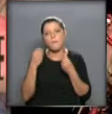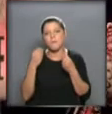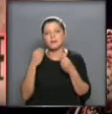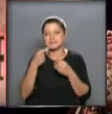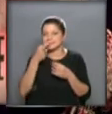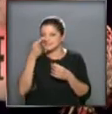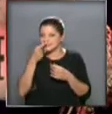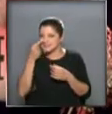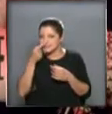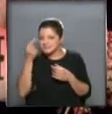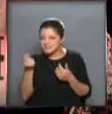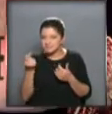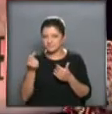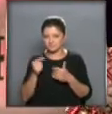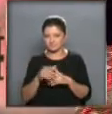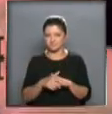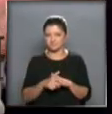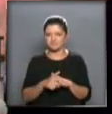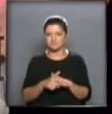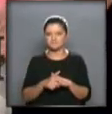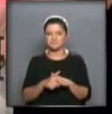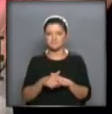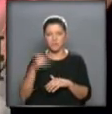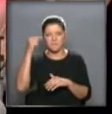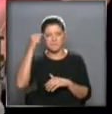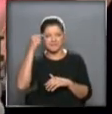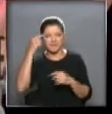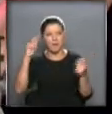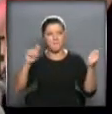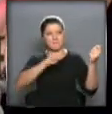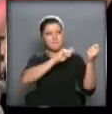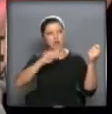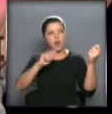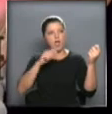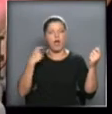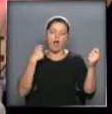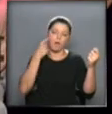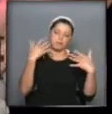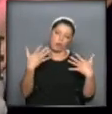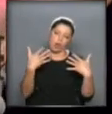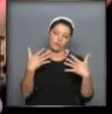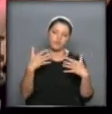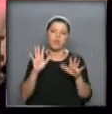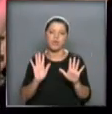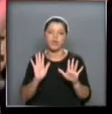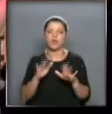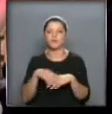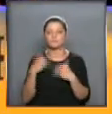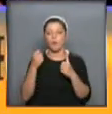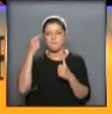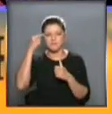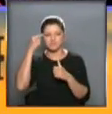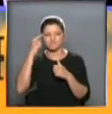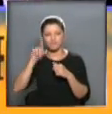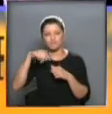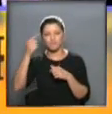más que nada. Mirá. Porque se me hacía como que el violín era muy conocido. Ajá. Y no sé, quise experimentar